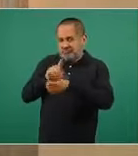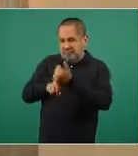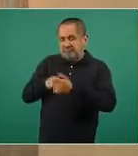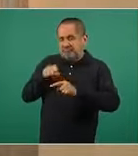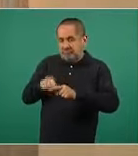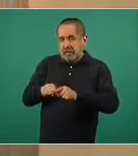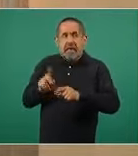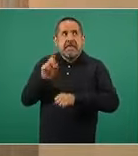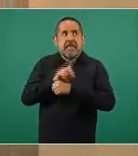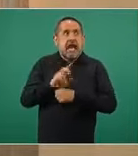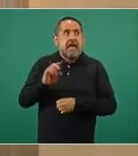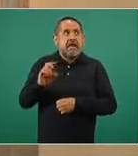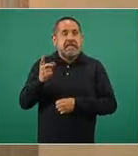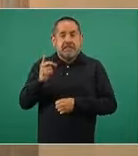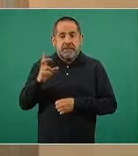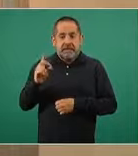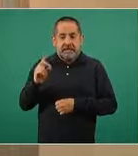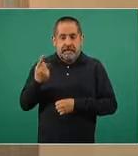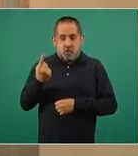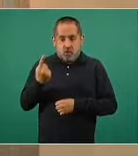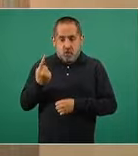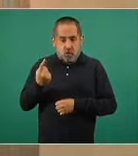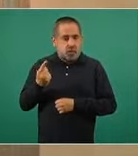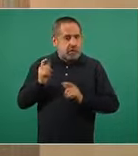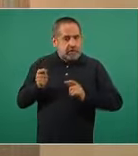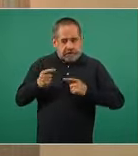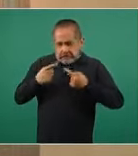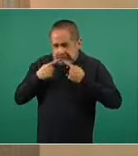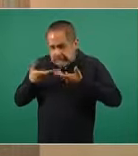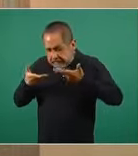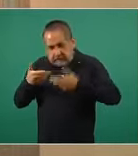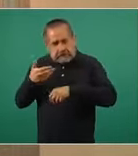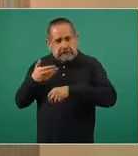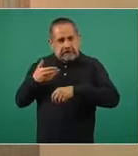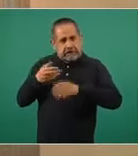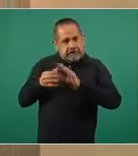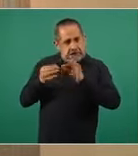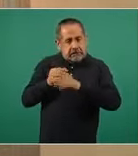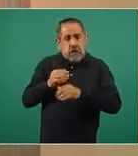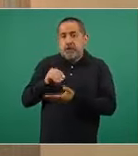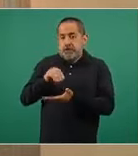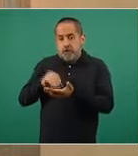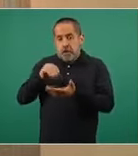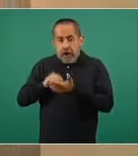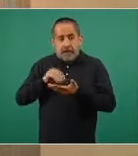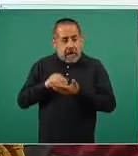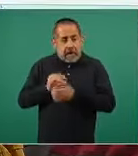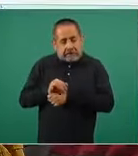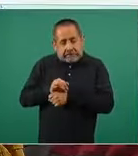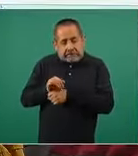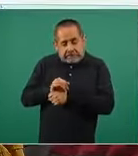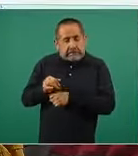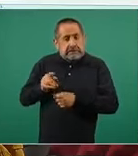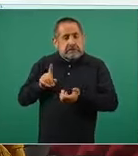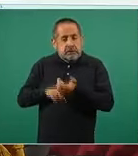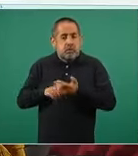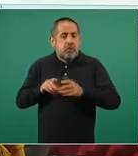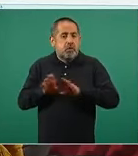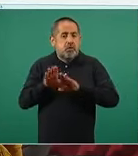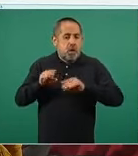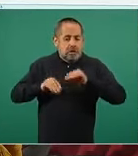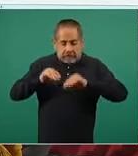el 31 de diciembre. Es un corte preliminar para nosotros. ¿Por qué? Porque todavía realizamos alguna serie de ajustes dentro de